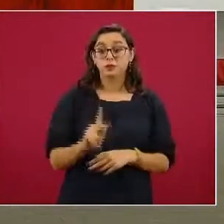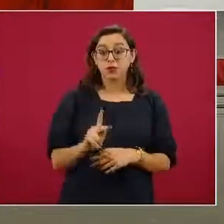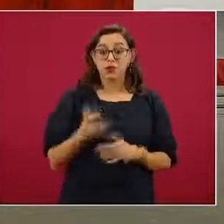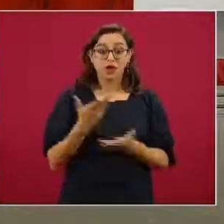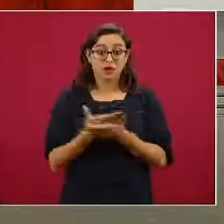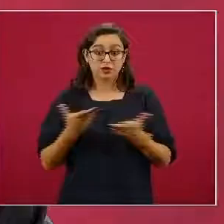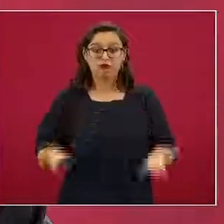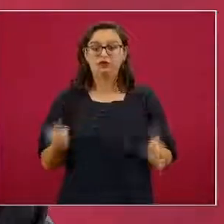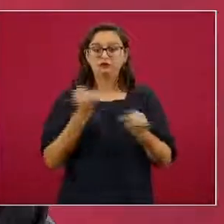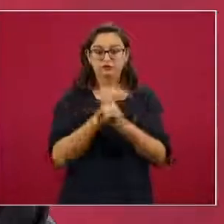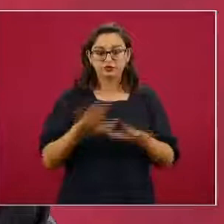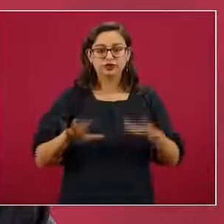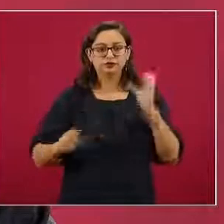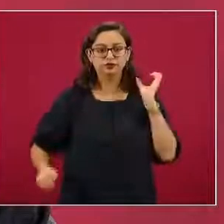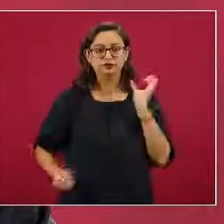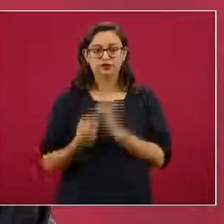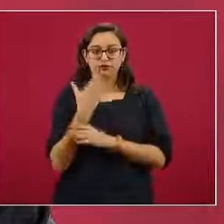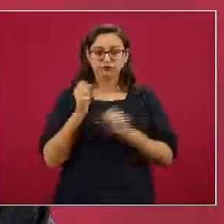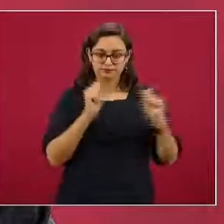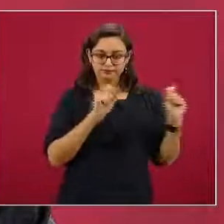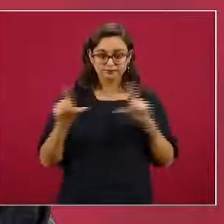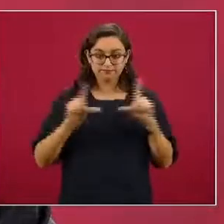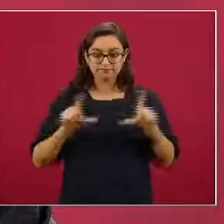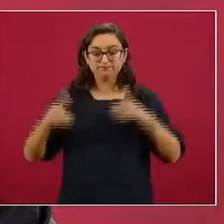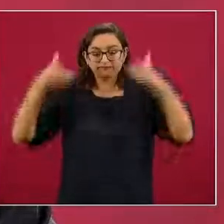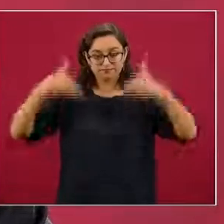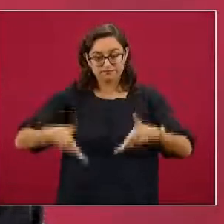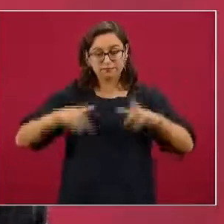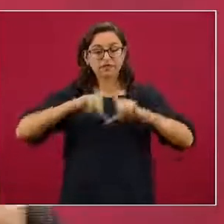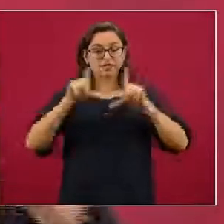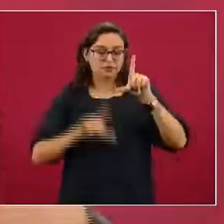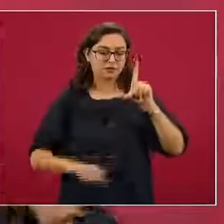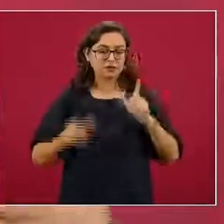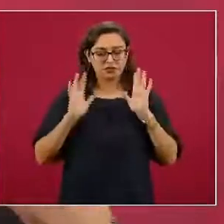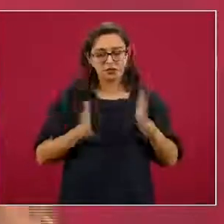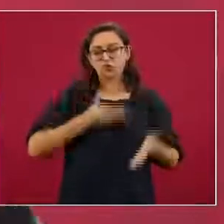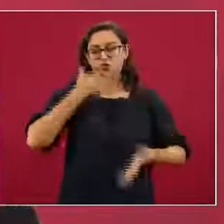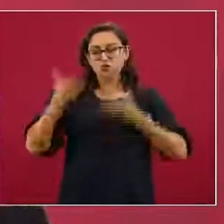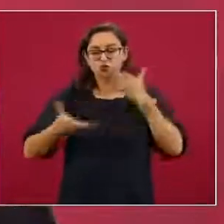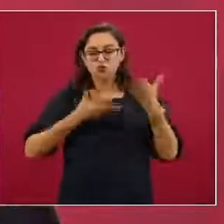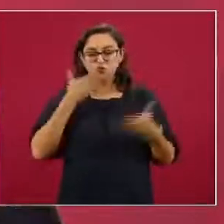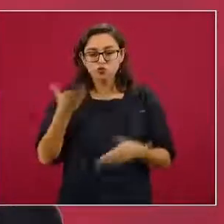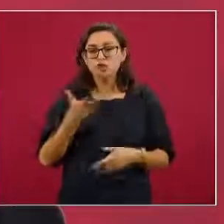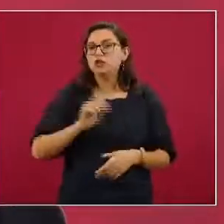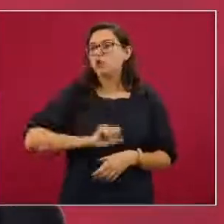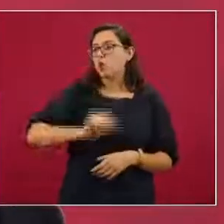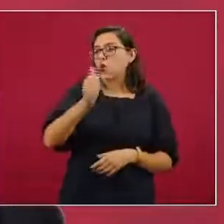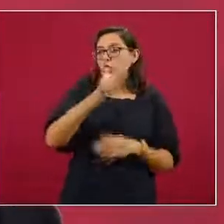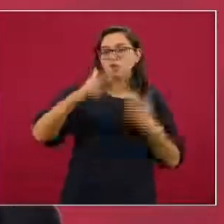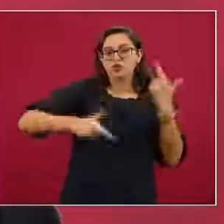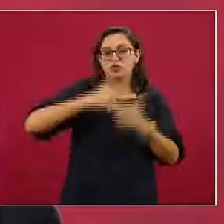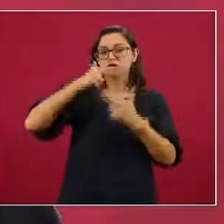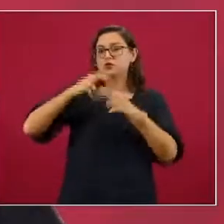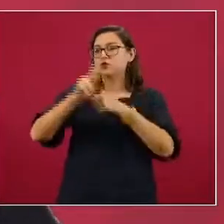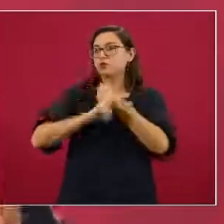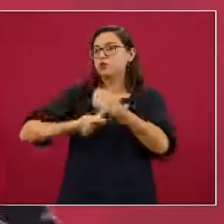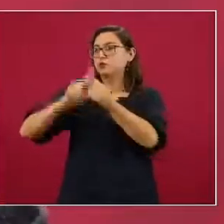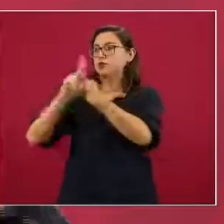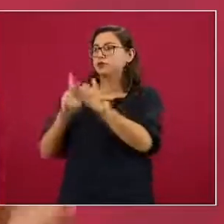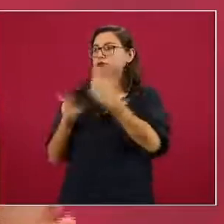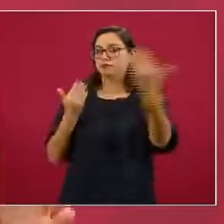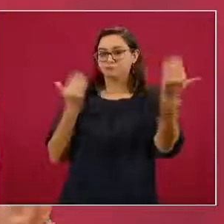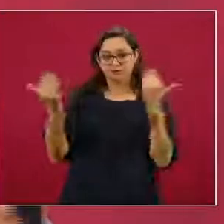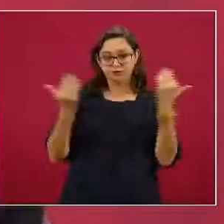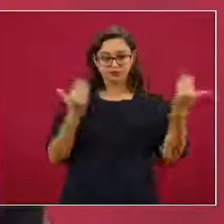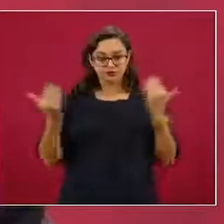elementos adicionales a la situación de México. Como ya es costumbre, vamos comparando con lo que ocurre en otras regiones del mundo y vamos a